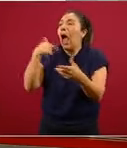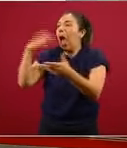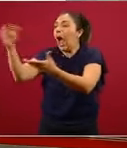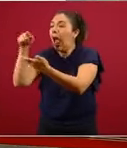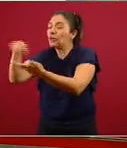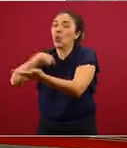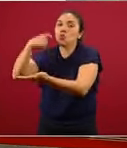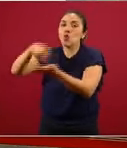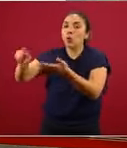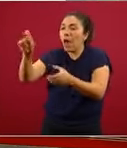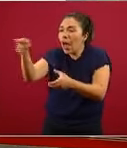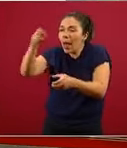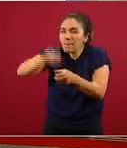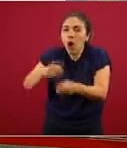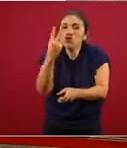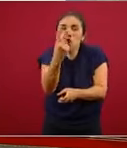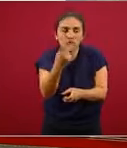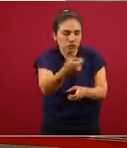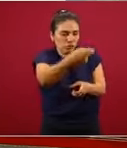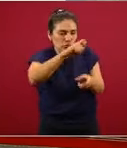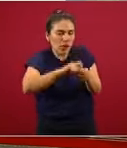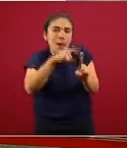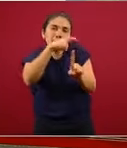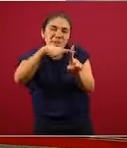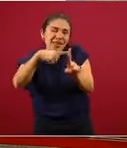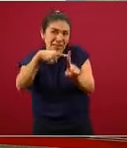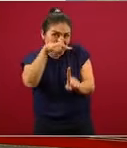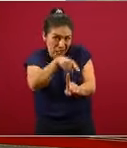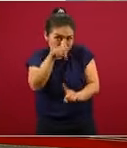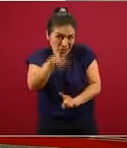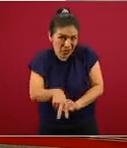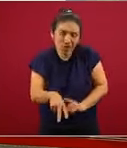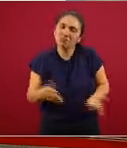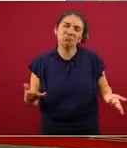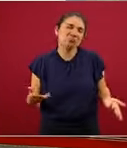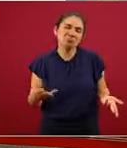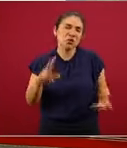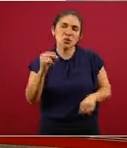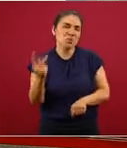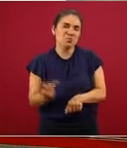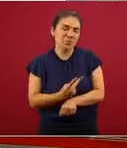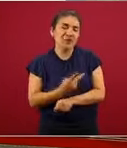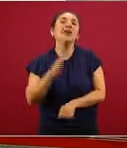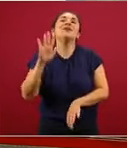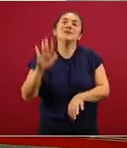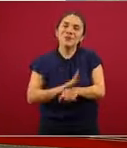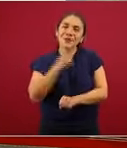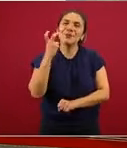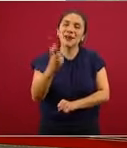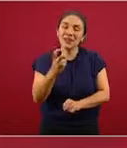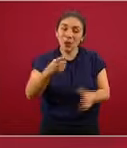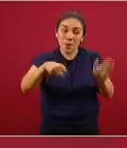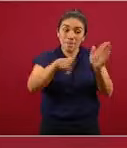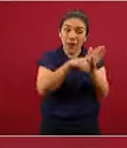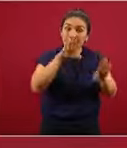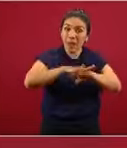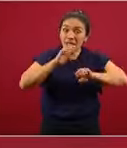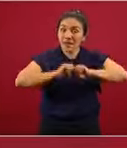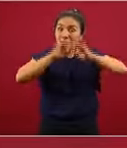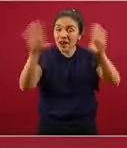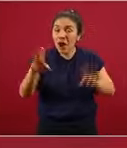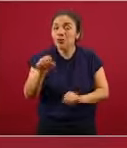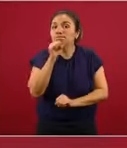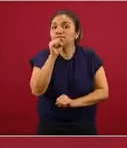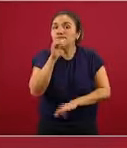de aquel se va a tomar un medio vaso, pero no funciona así. Entonces, por eso los etiquetados claros dan una